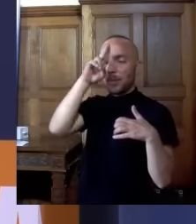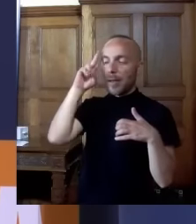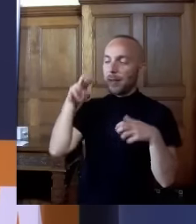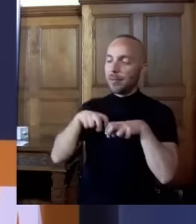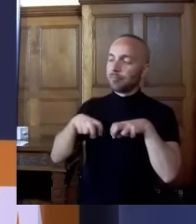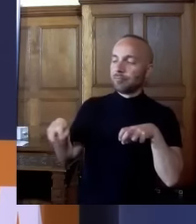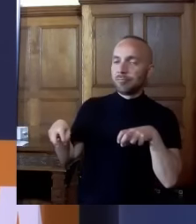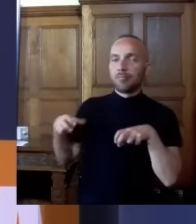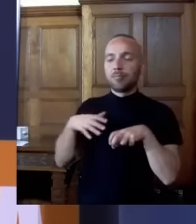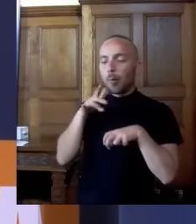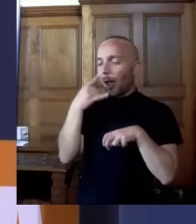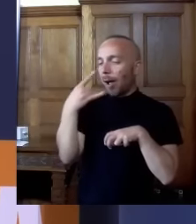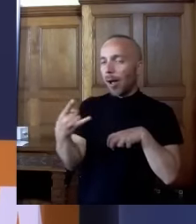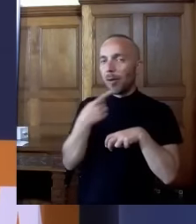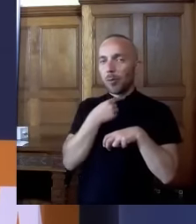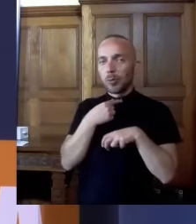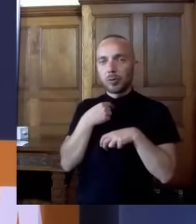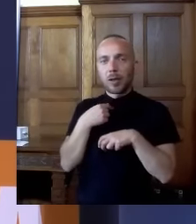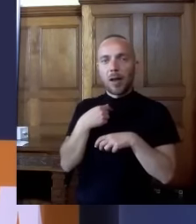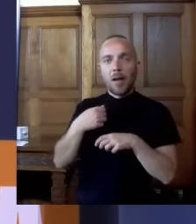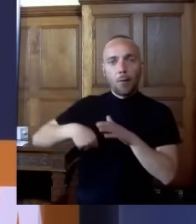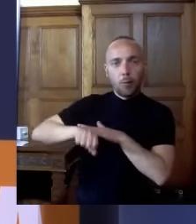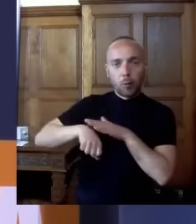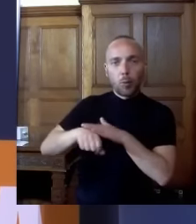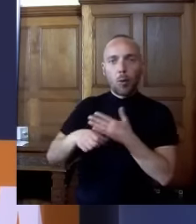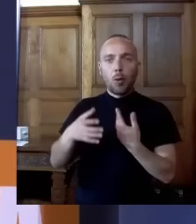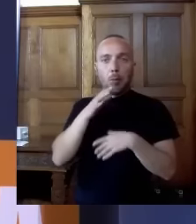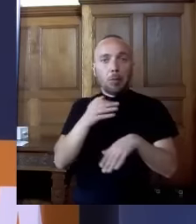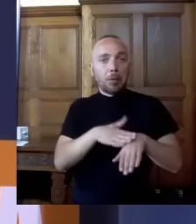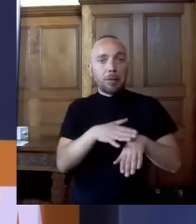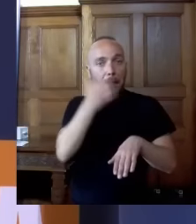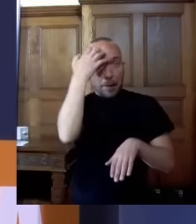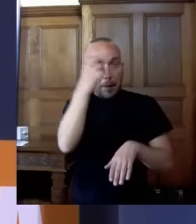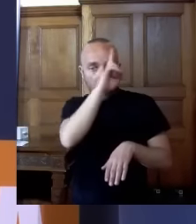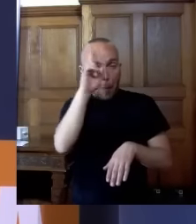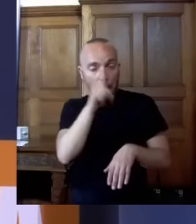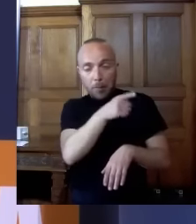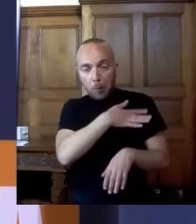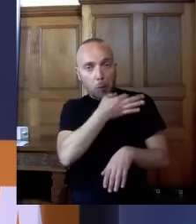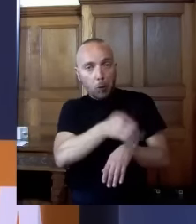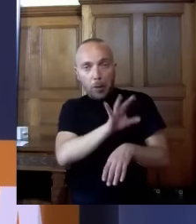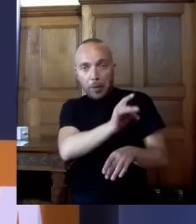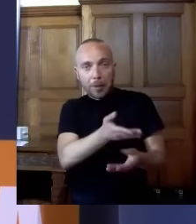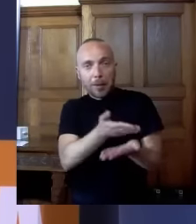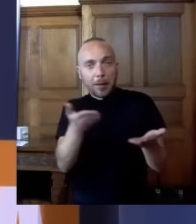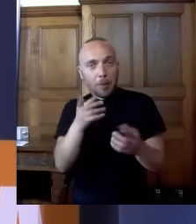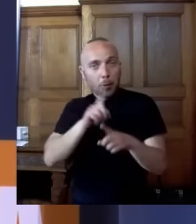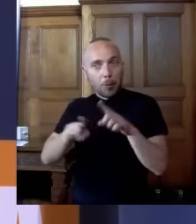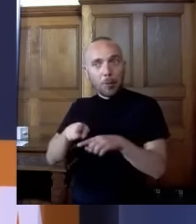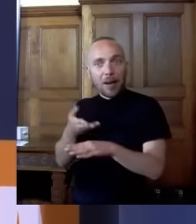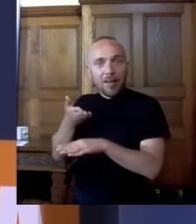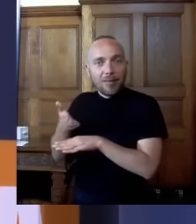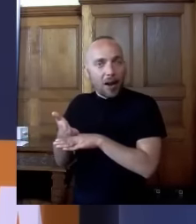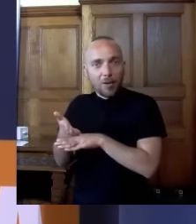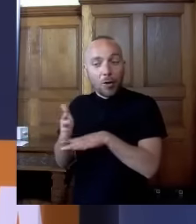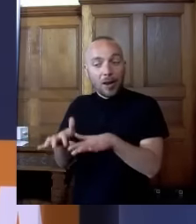guste el fútbol ni siquiera es que seas de izquierdas y del Real Madrid que hay mucha gente de izquierdas y del Real Madrid el problema es